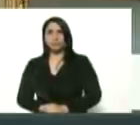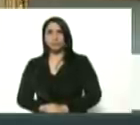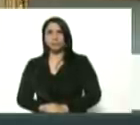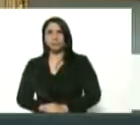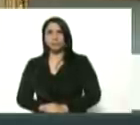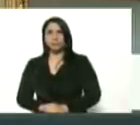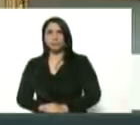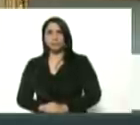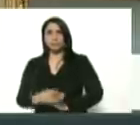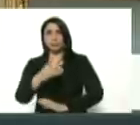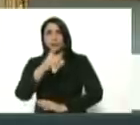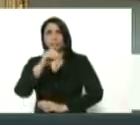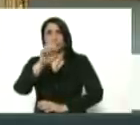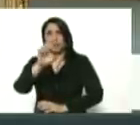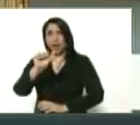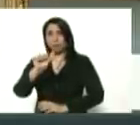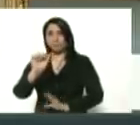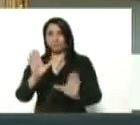La DEA,